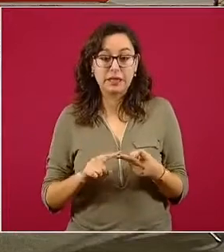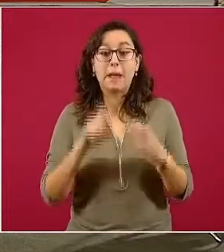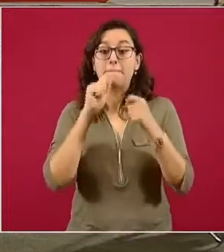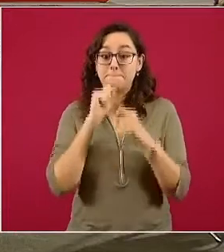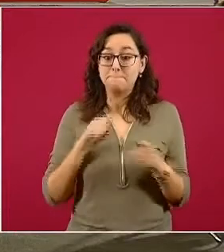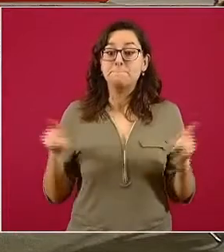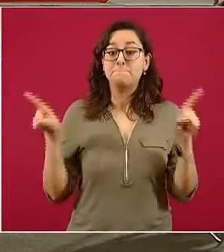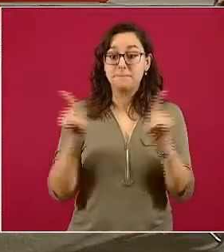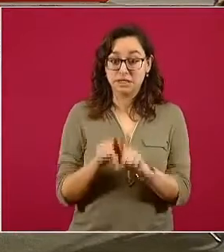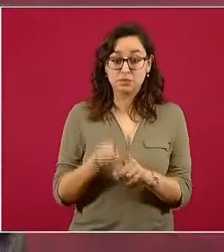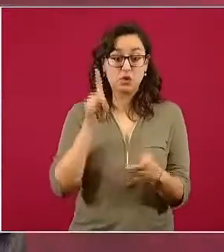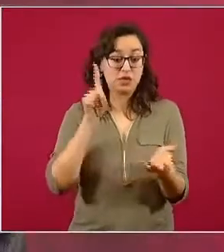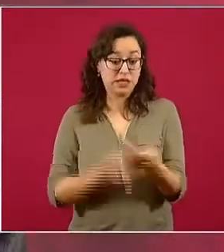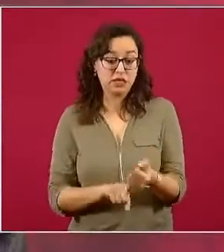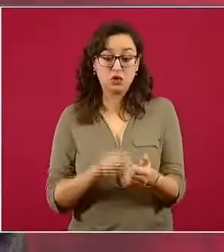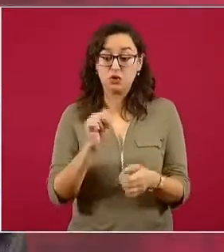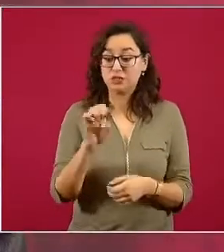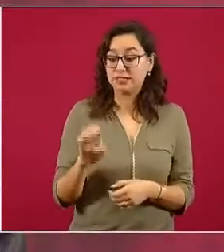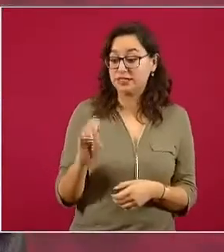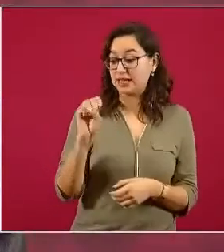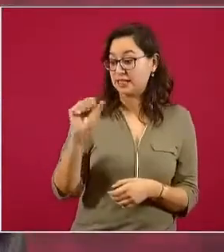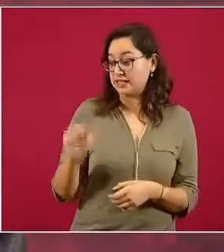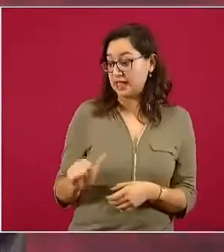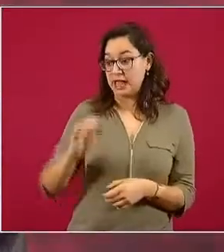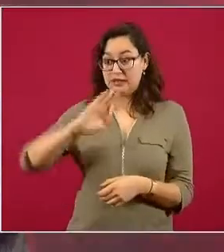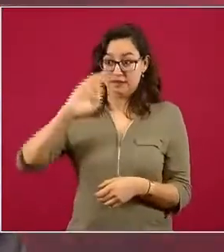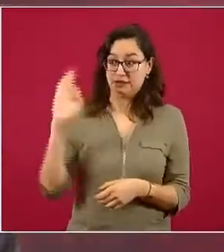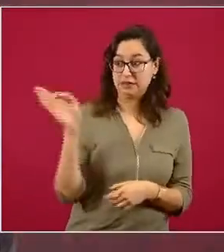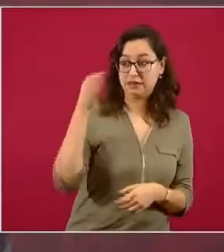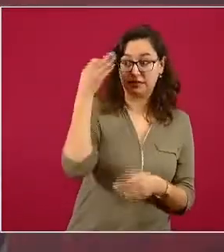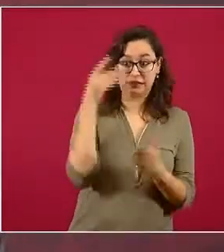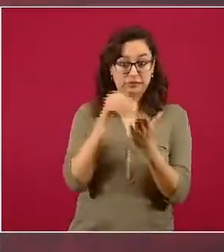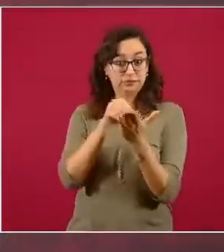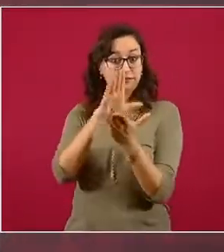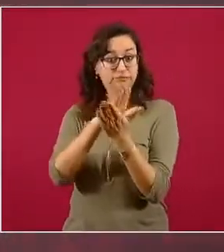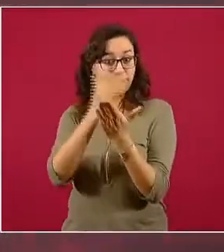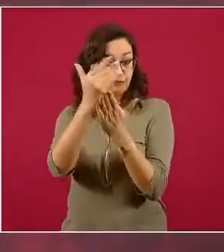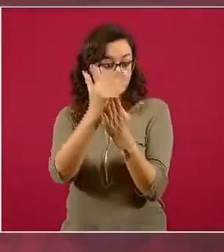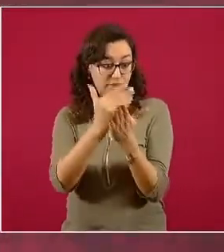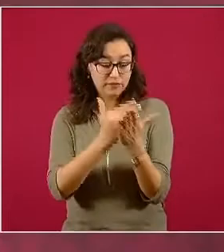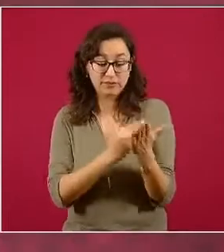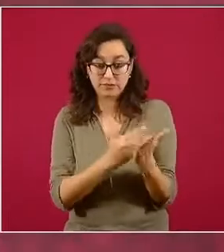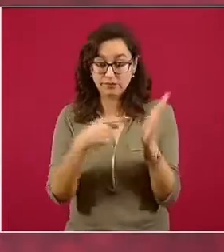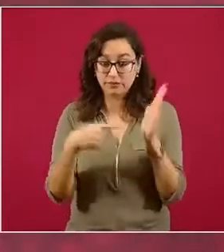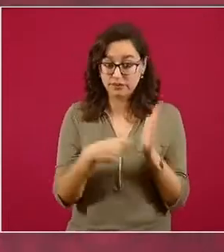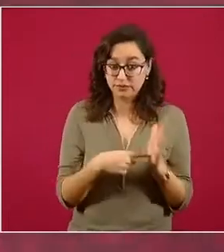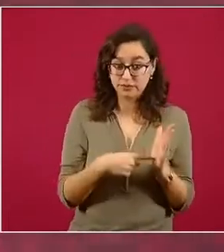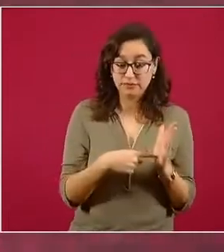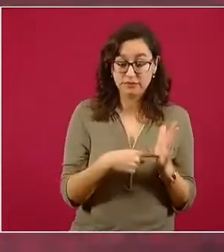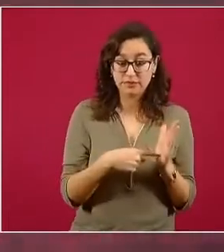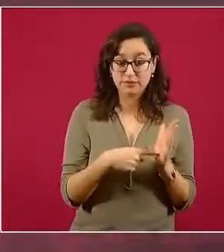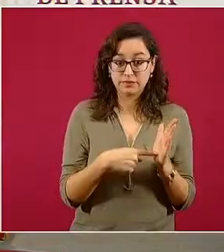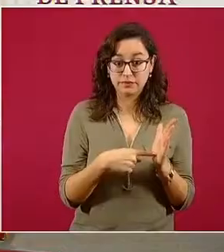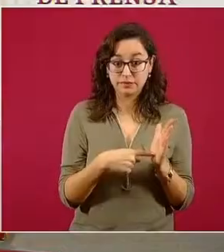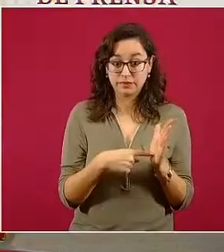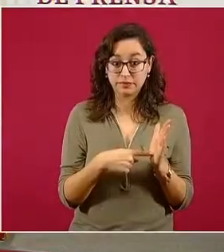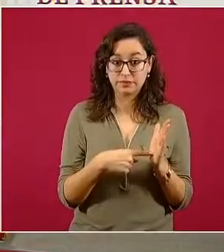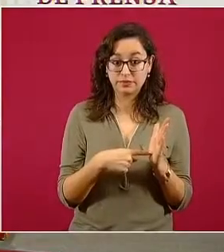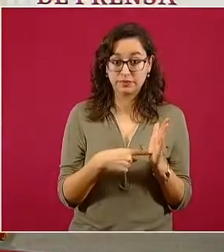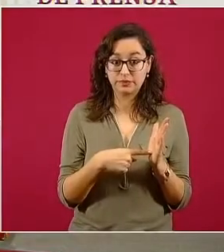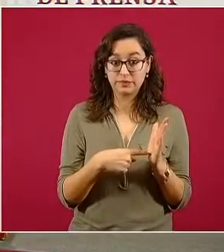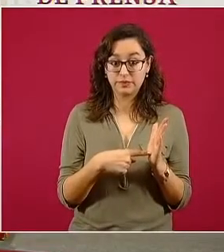la propia Secretaría de Salud Federal estableció, para poner en buen resguardo, en buena